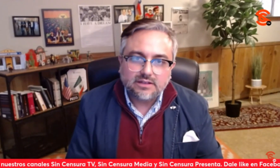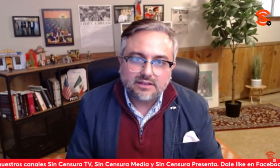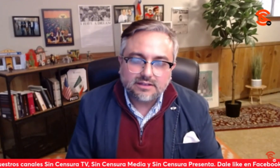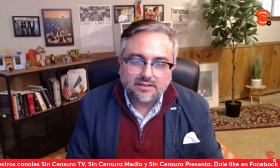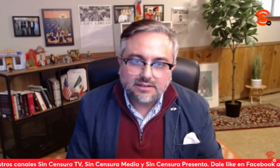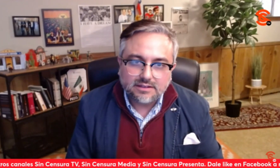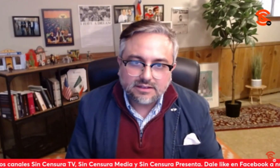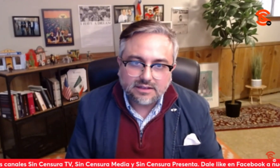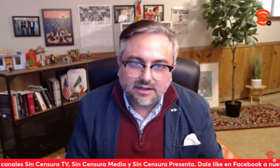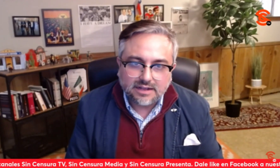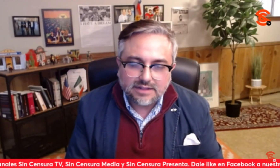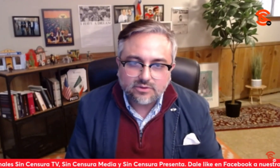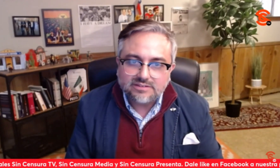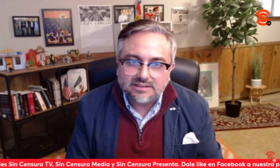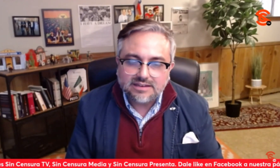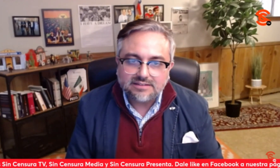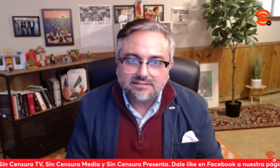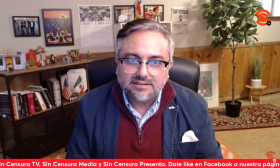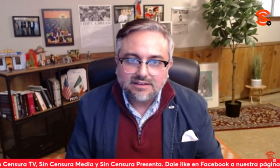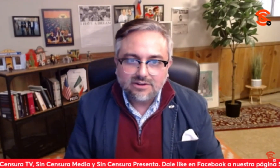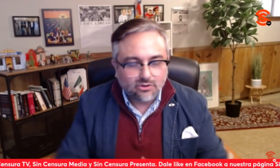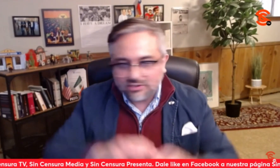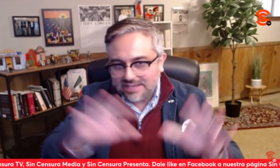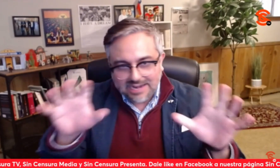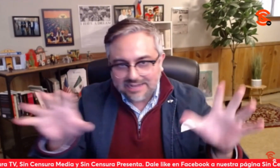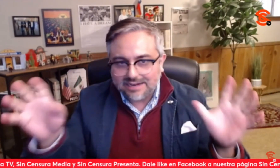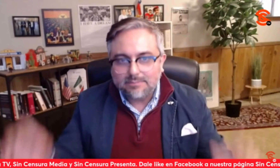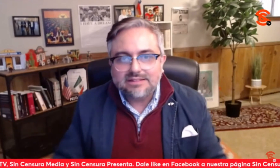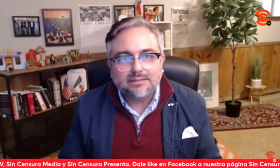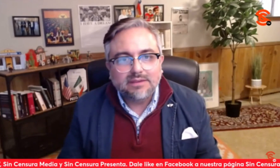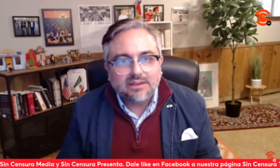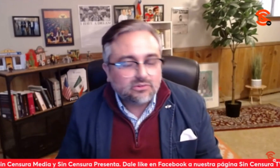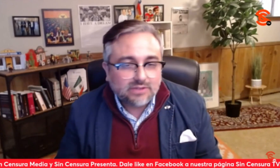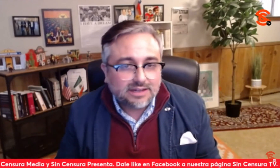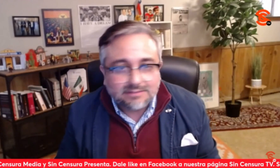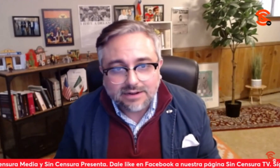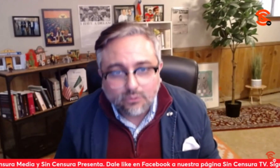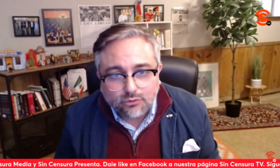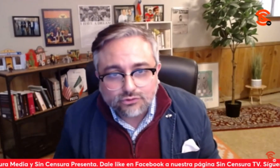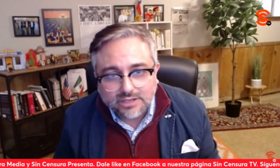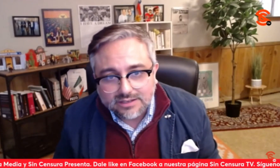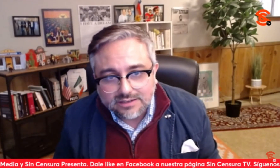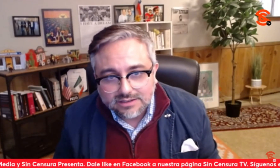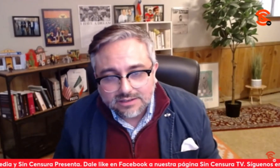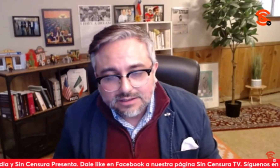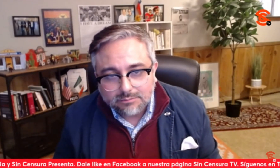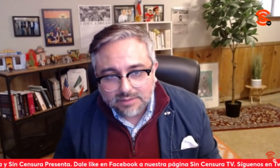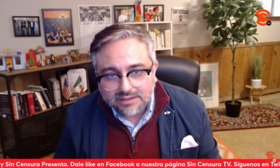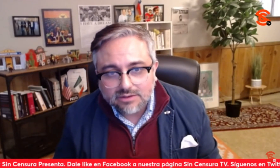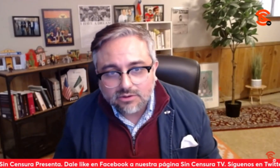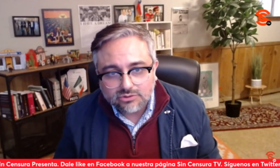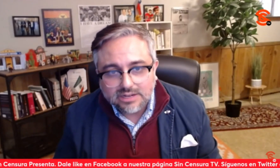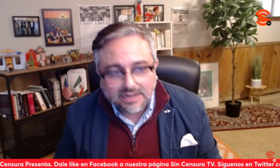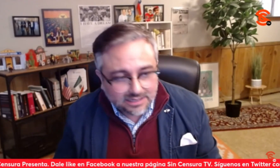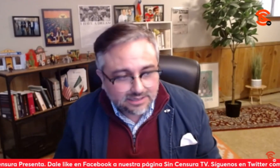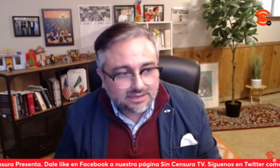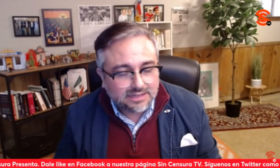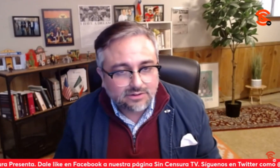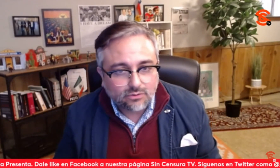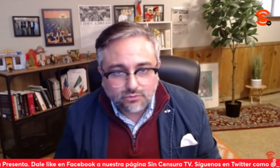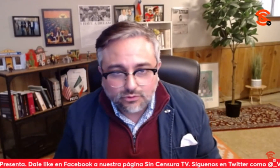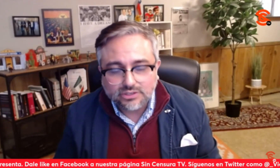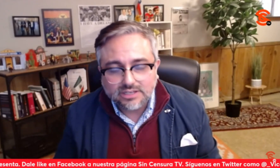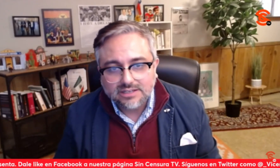momento, Alejandro Encinas lo señala claramente: México es una gran narcofosa. México es una